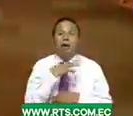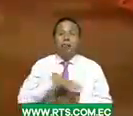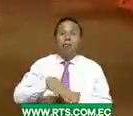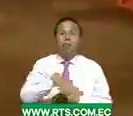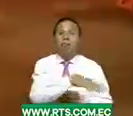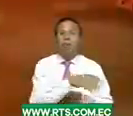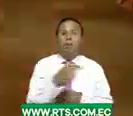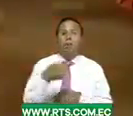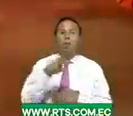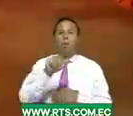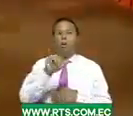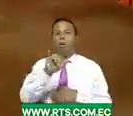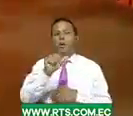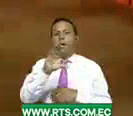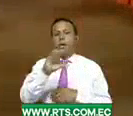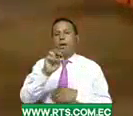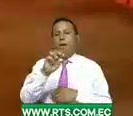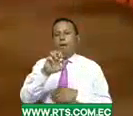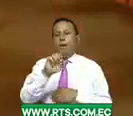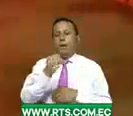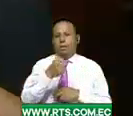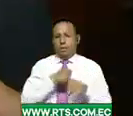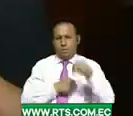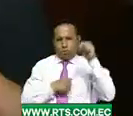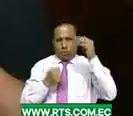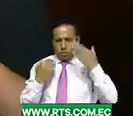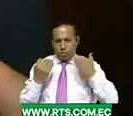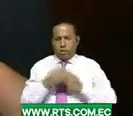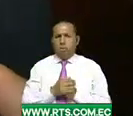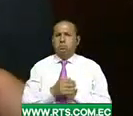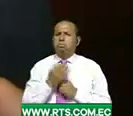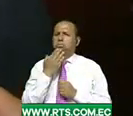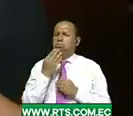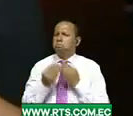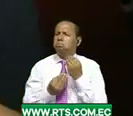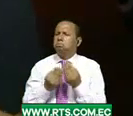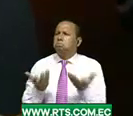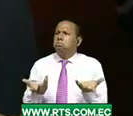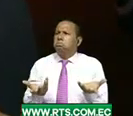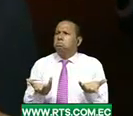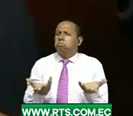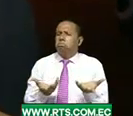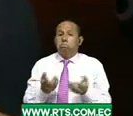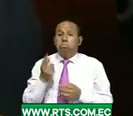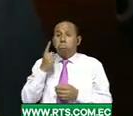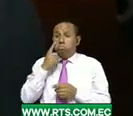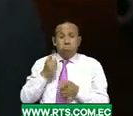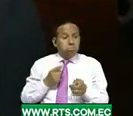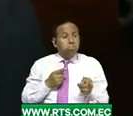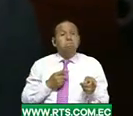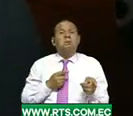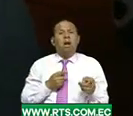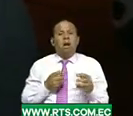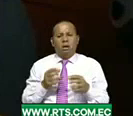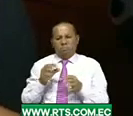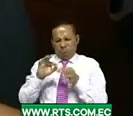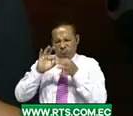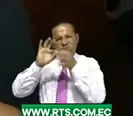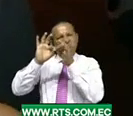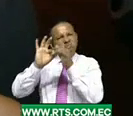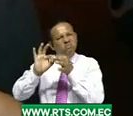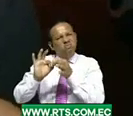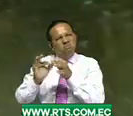Ciudadela Guayacanes, norte de Guayaquil. Parece que lanzaron una cuestión ahí, una molotov, no sé cómo la dicen